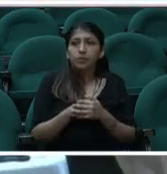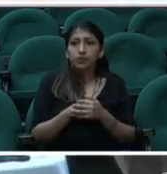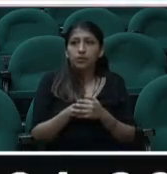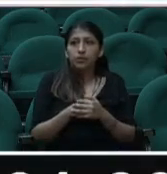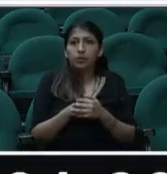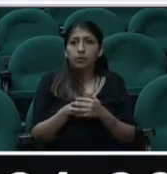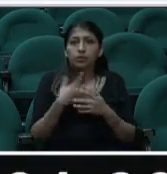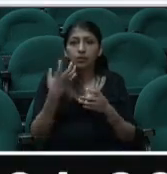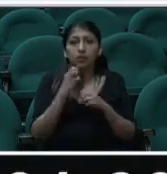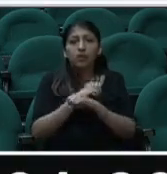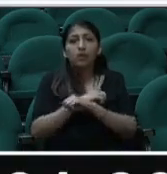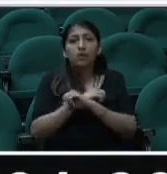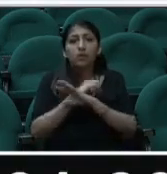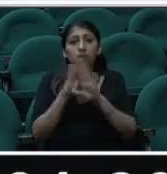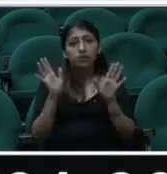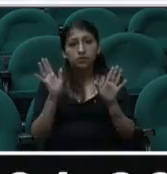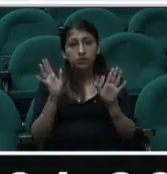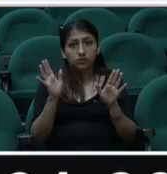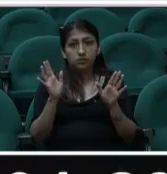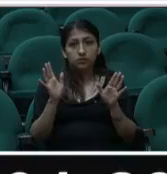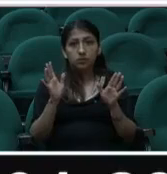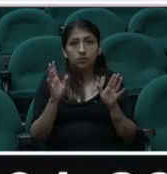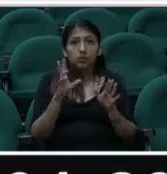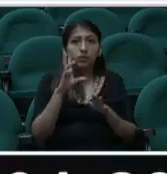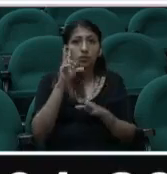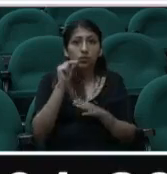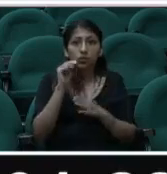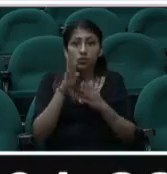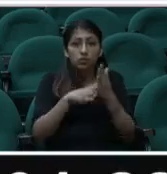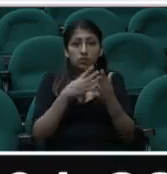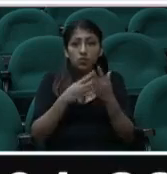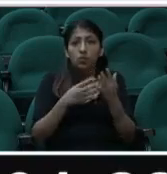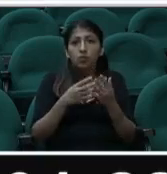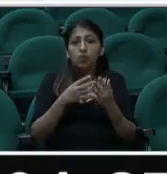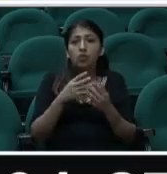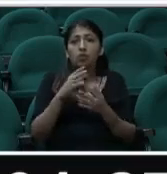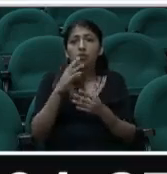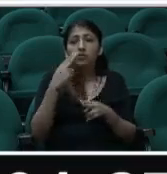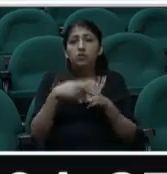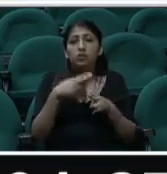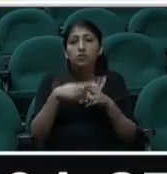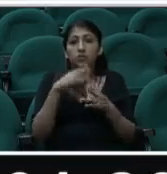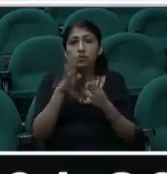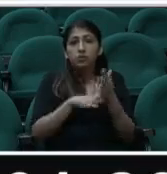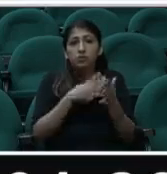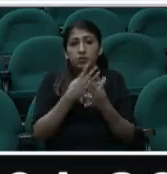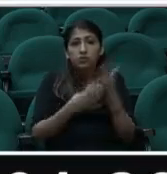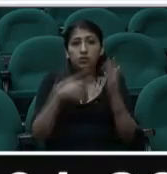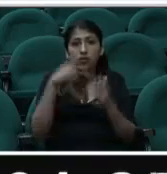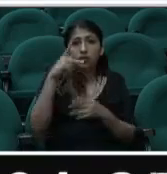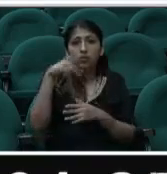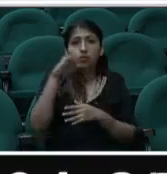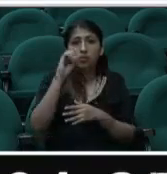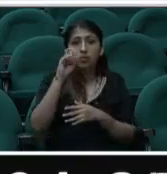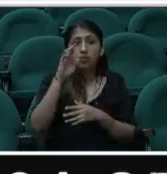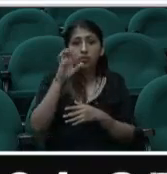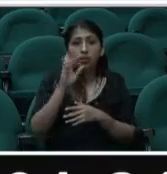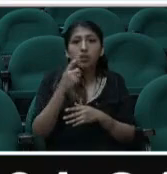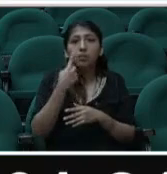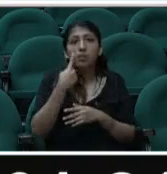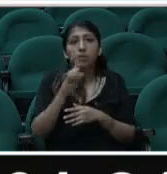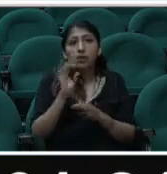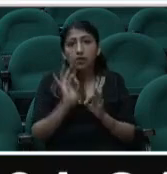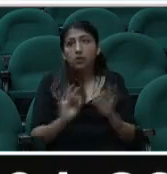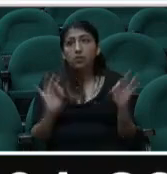y quiero aclarar inicialmente que no es tabla de consumo el nombre es tabla deporte pero